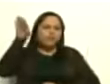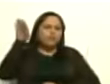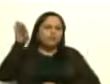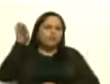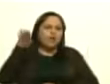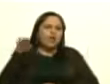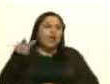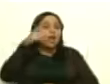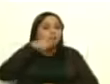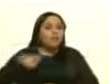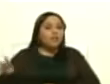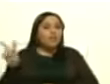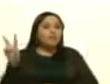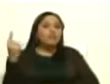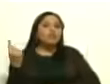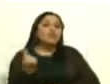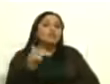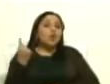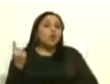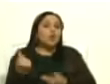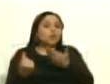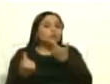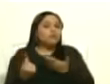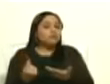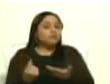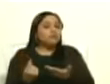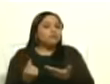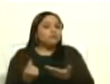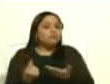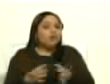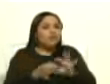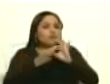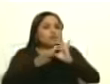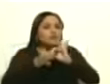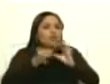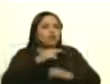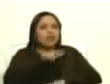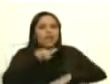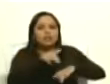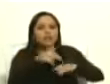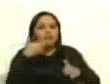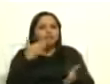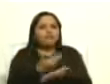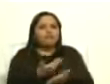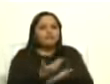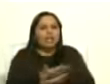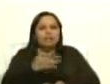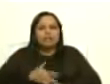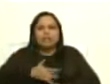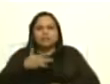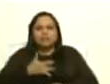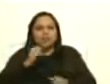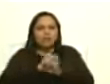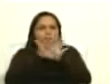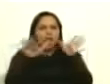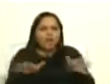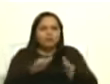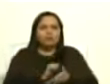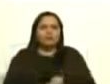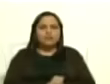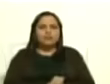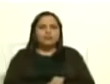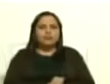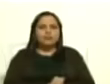venezolano solo, en una gran unión nacional donde se ha evidenciado un espíritu, donde confluyen